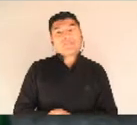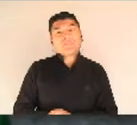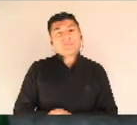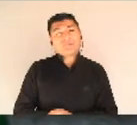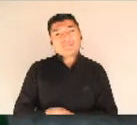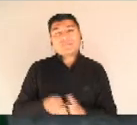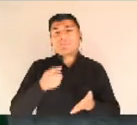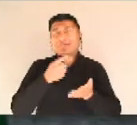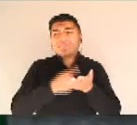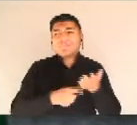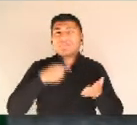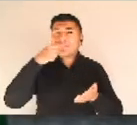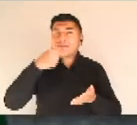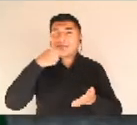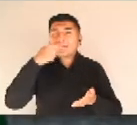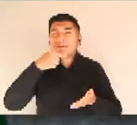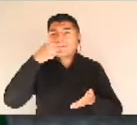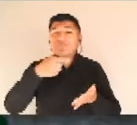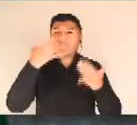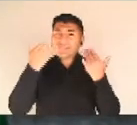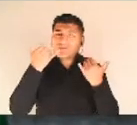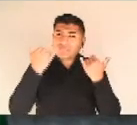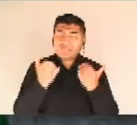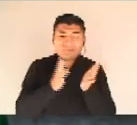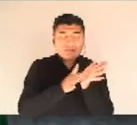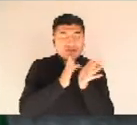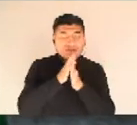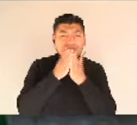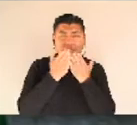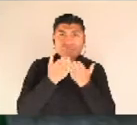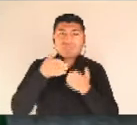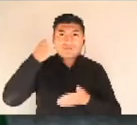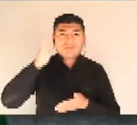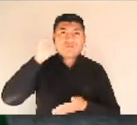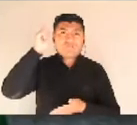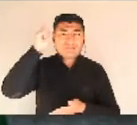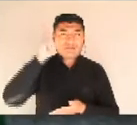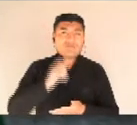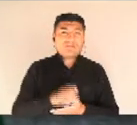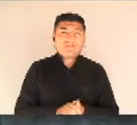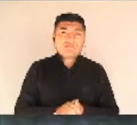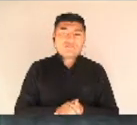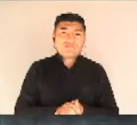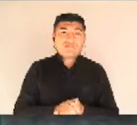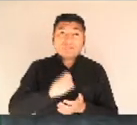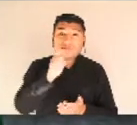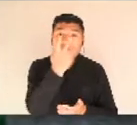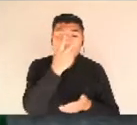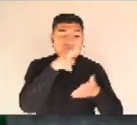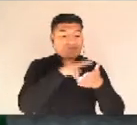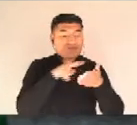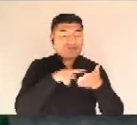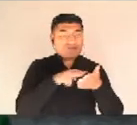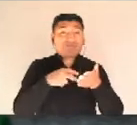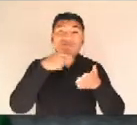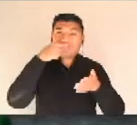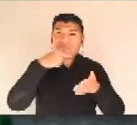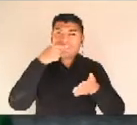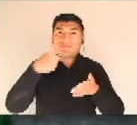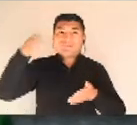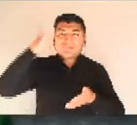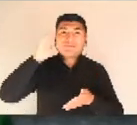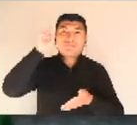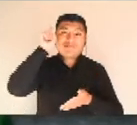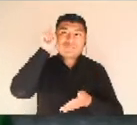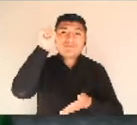que nos está diciendo ahora la palabra de dios la segunda lectura nos dice que dios